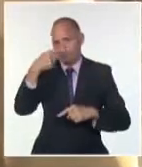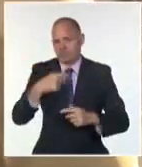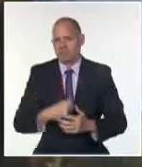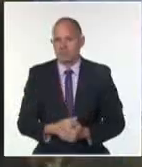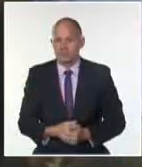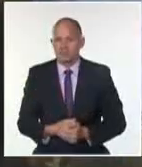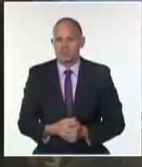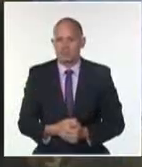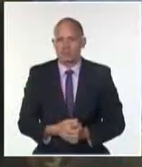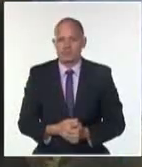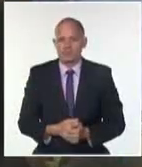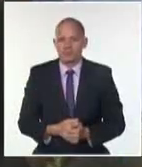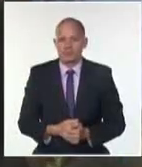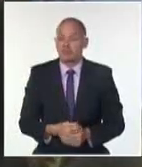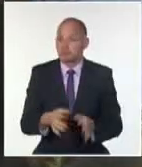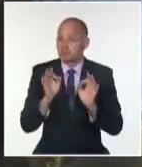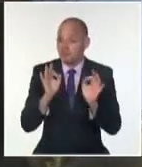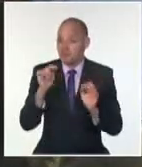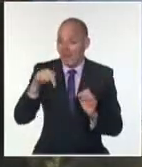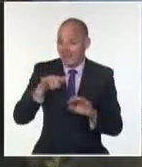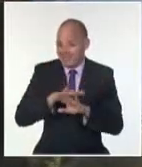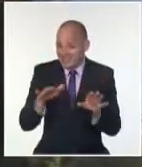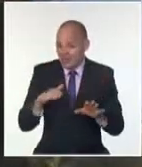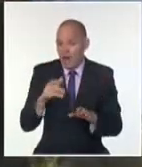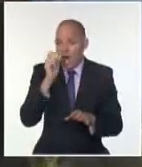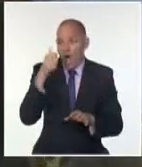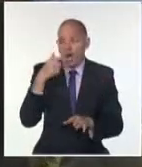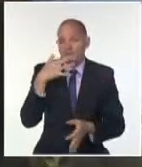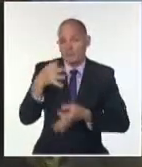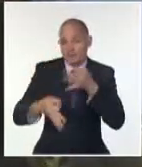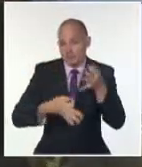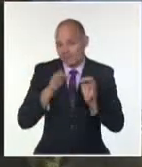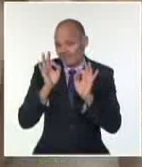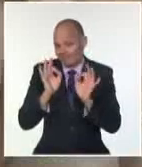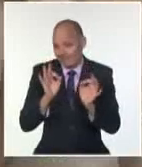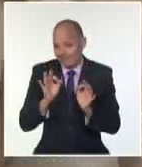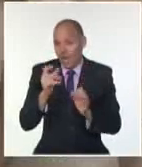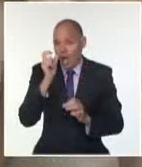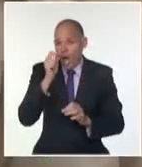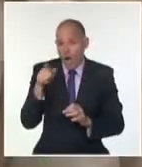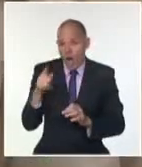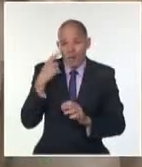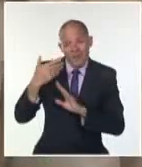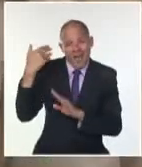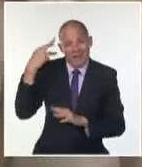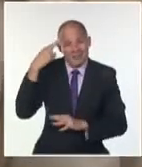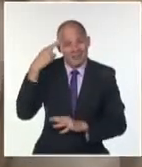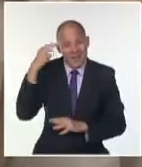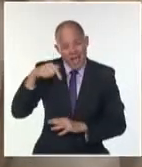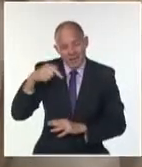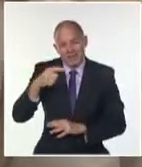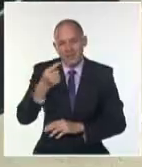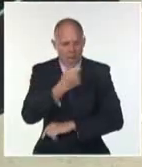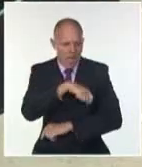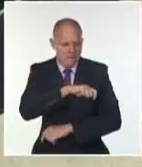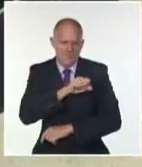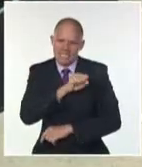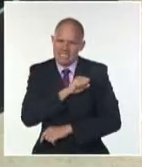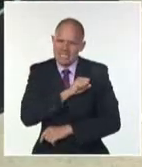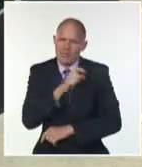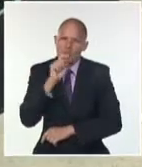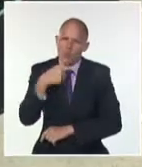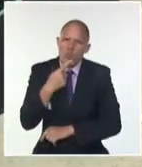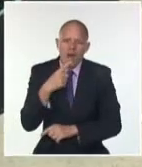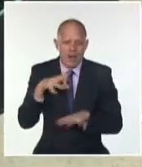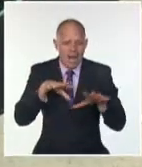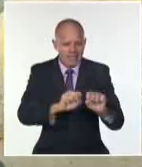política de las FARC destacó la actitud digna del generalísimo frente al pacto del Zanjón y la humildad con la que asumió la